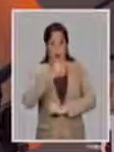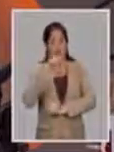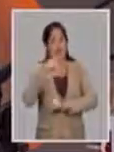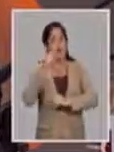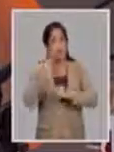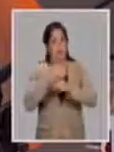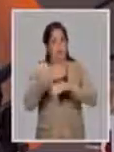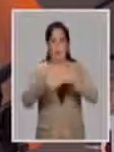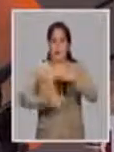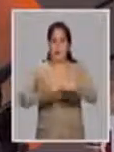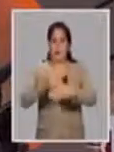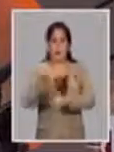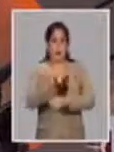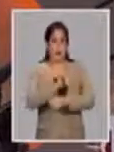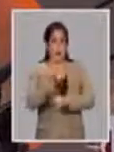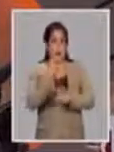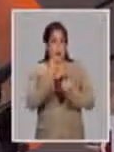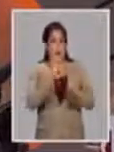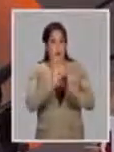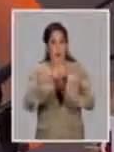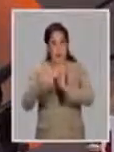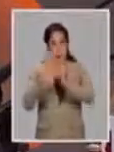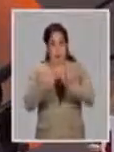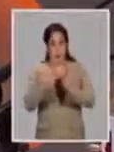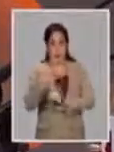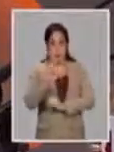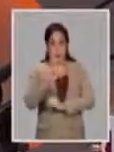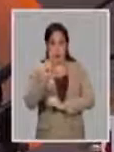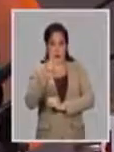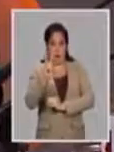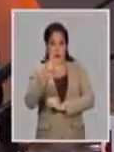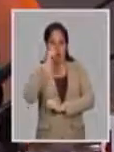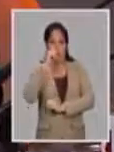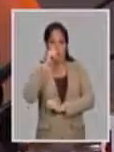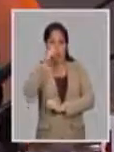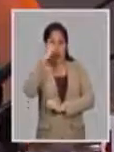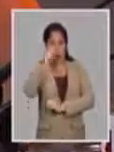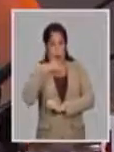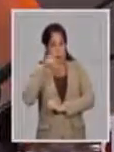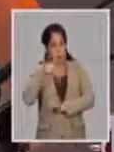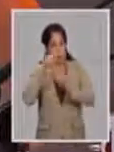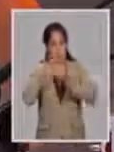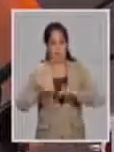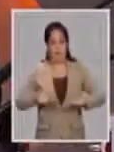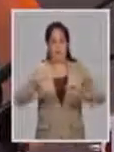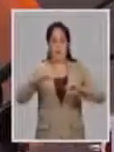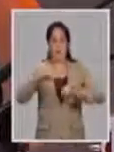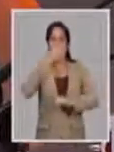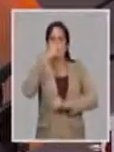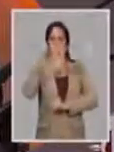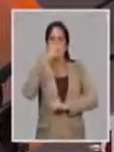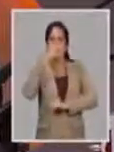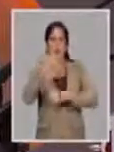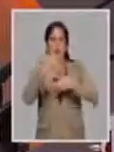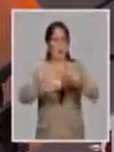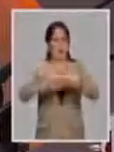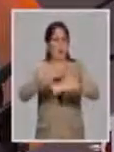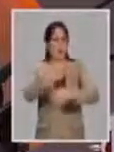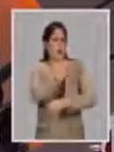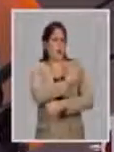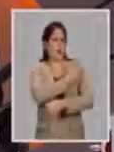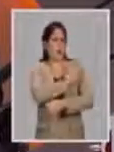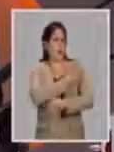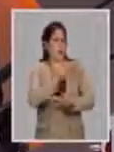se comienza el proceso para también comenzar fase 3 con el candidato vacunal Abdala, pues desarrollamos esta mesa redonda